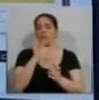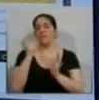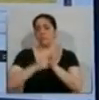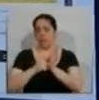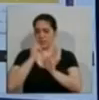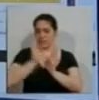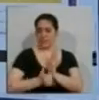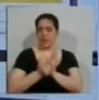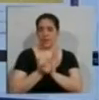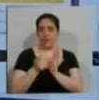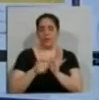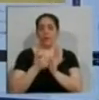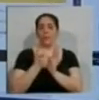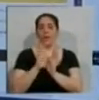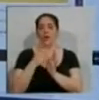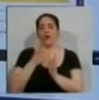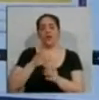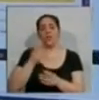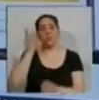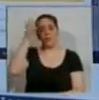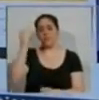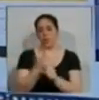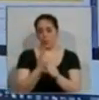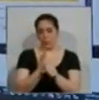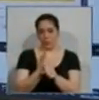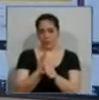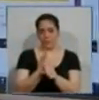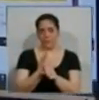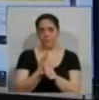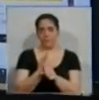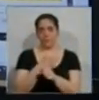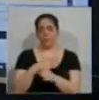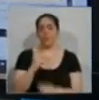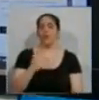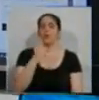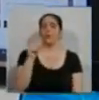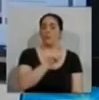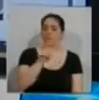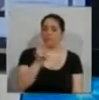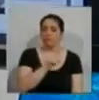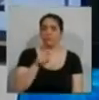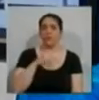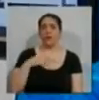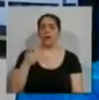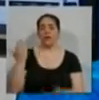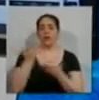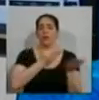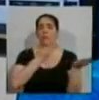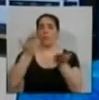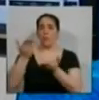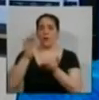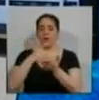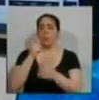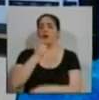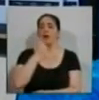2014 ya hay más de 10 equipos trabajando desde hace un mes con diferentes aplicaciones, como un mapa que ayuda a las personas con movilidad